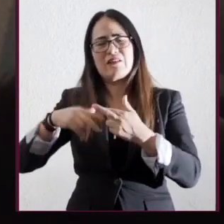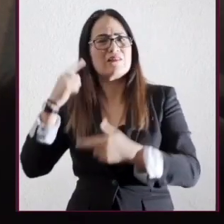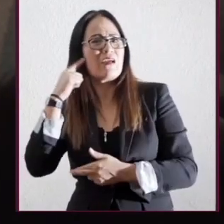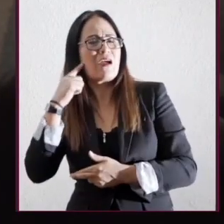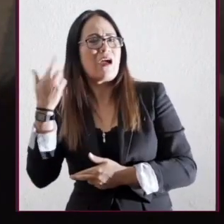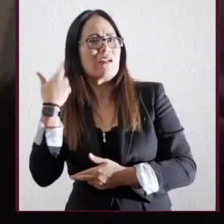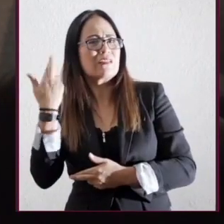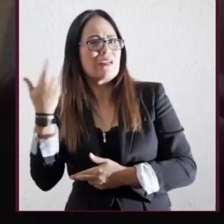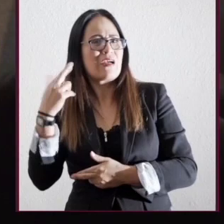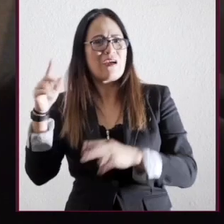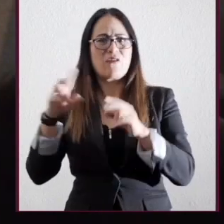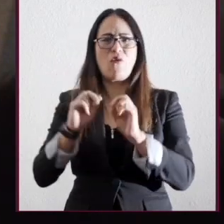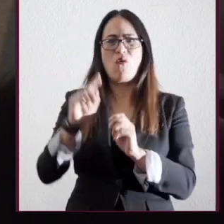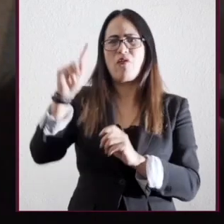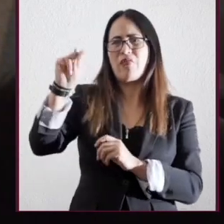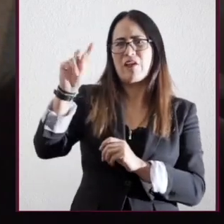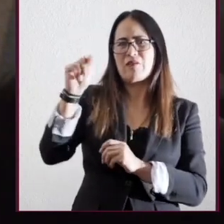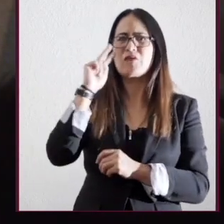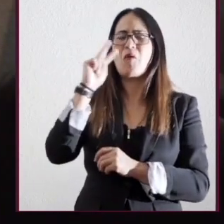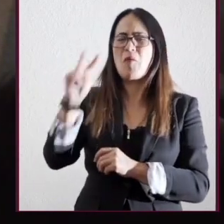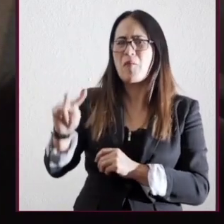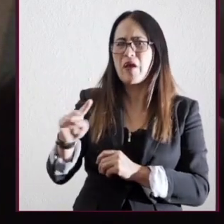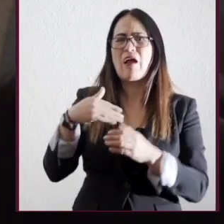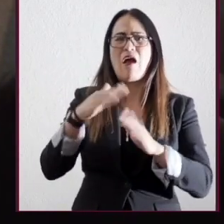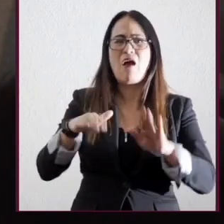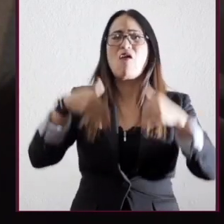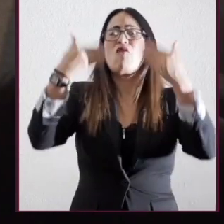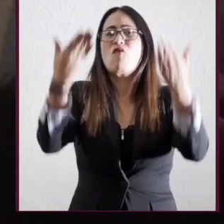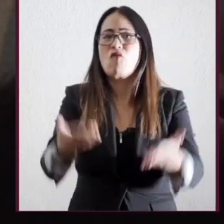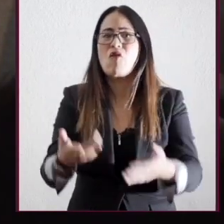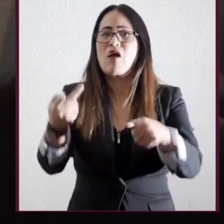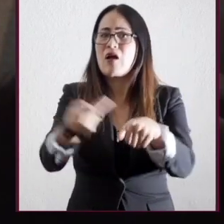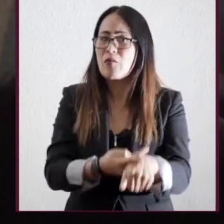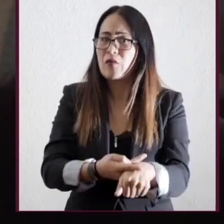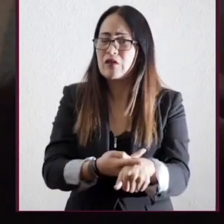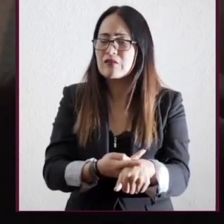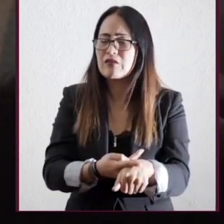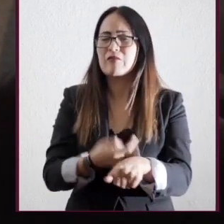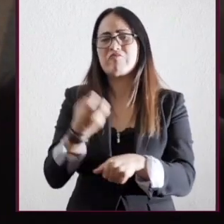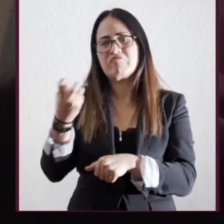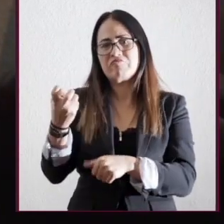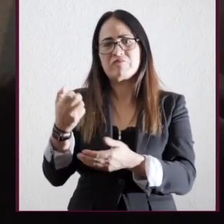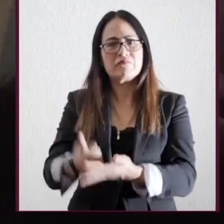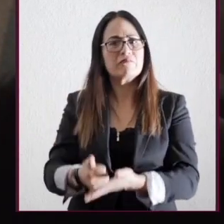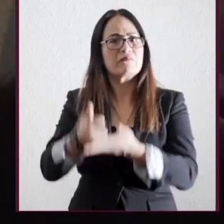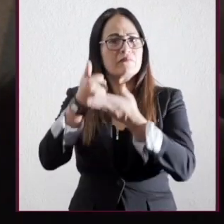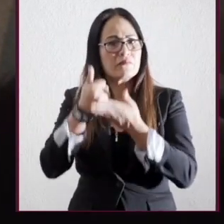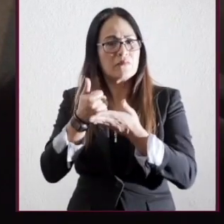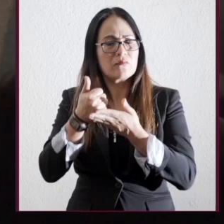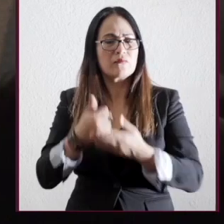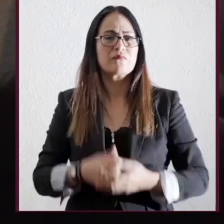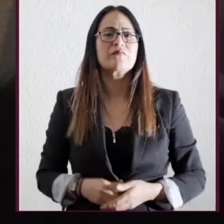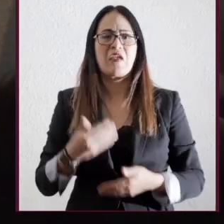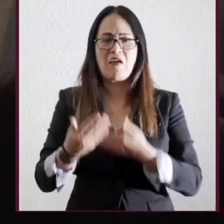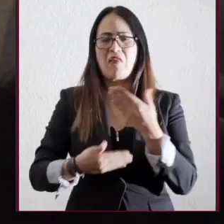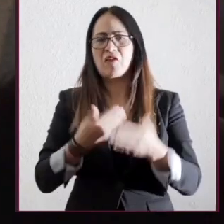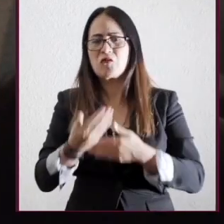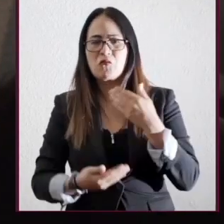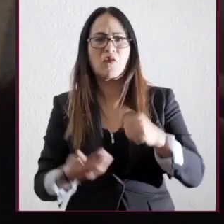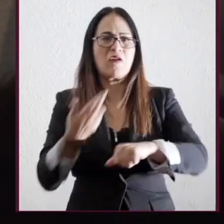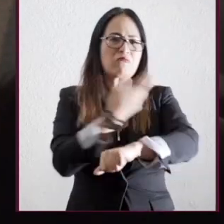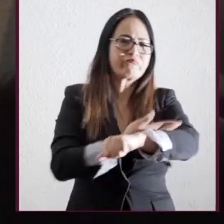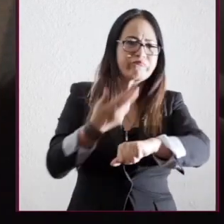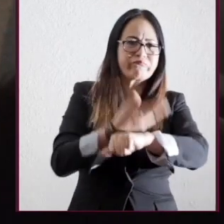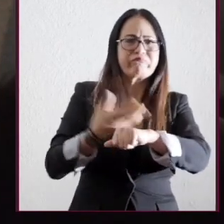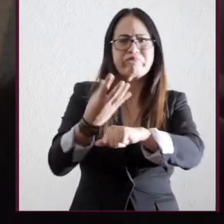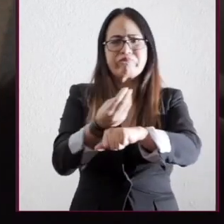regresar a escuchar la radio, tuviéramos que prender la televisión para saber qué es lo que estaba pasando y de esa manera tomar medidas